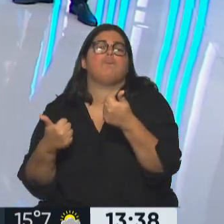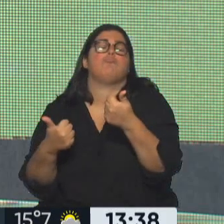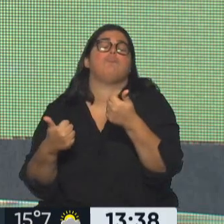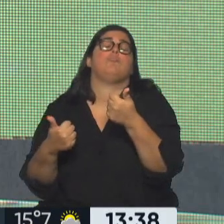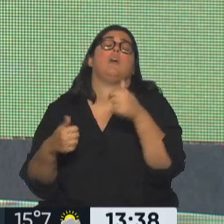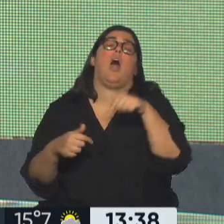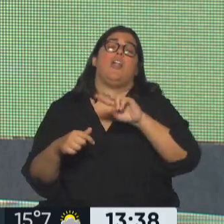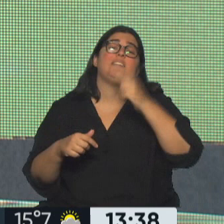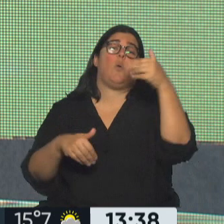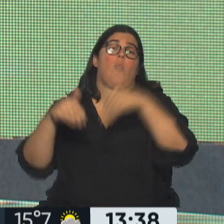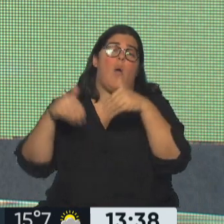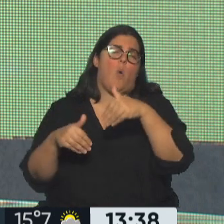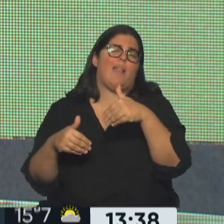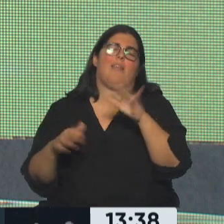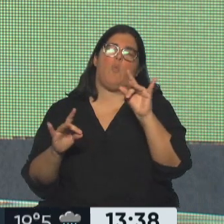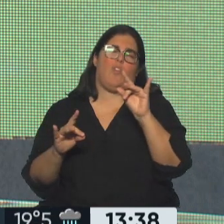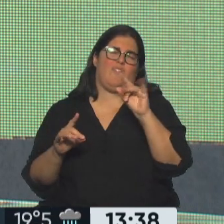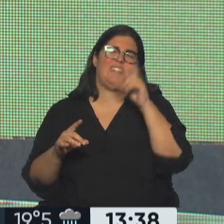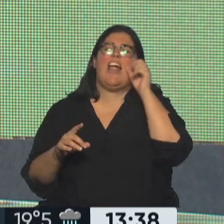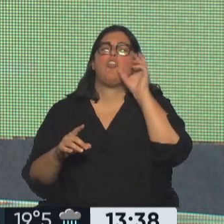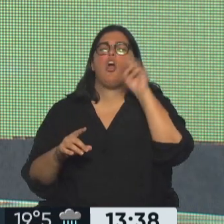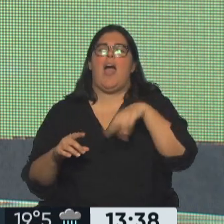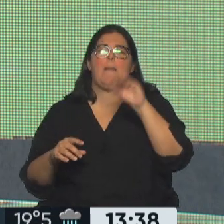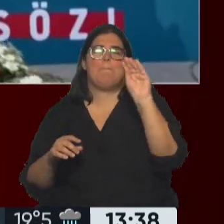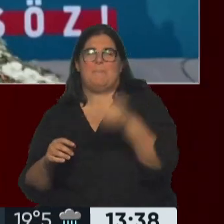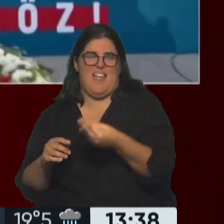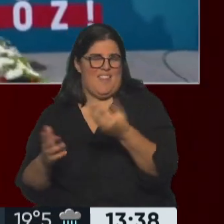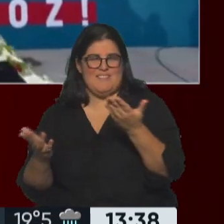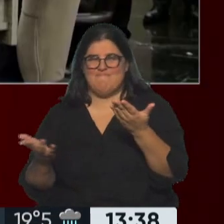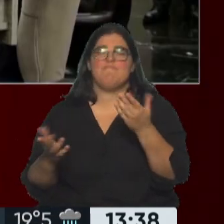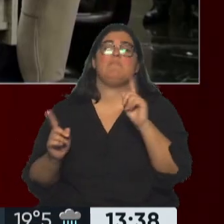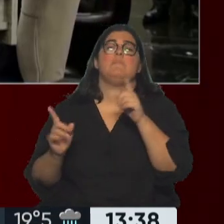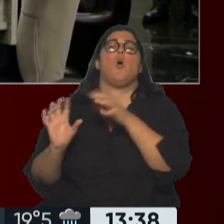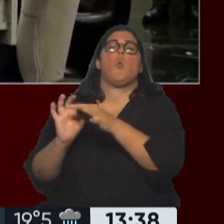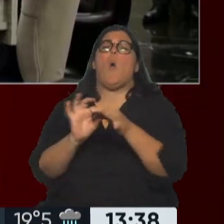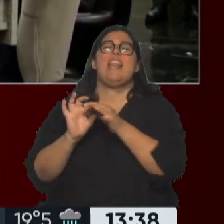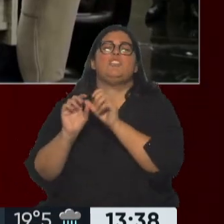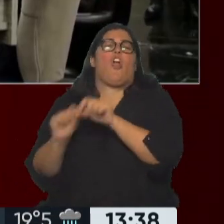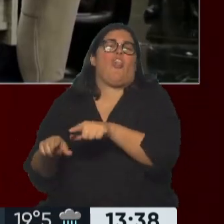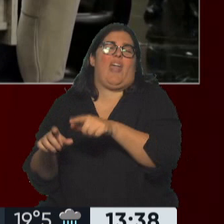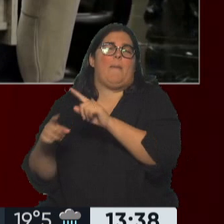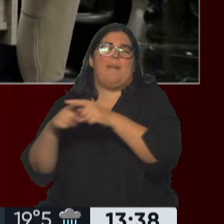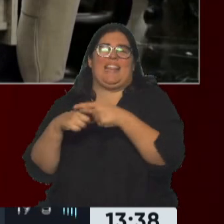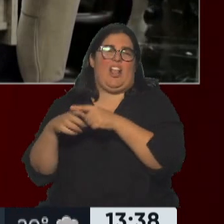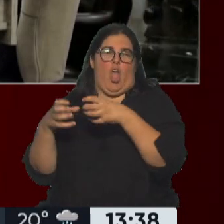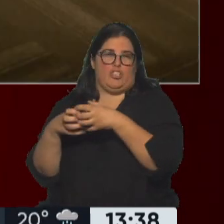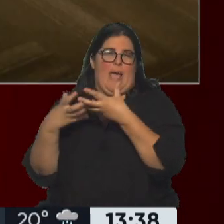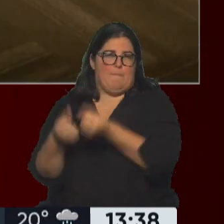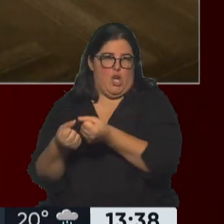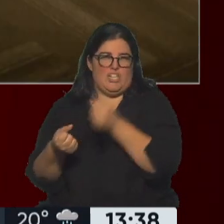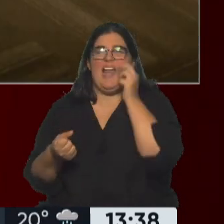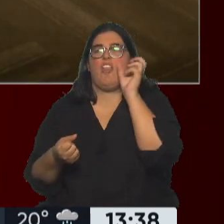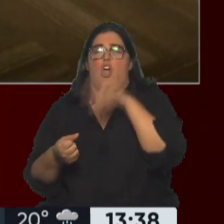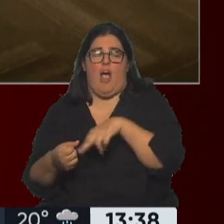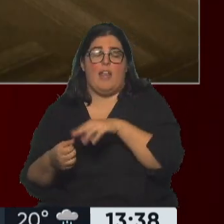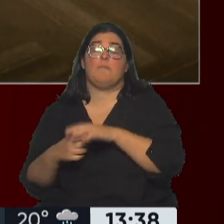pierda. Además le fue muy bien la elección parlamentaria al partido de Erdogan y la coalición que lo sostiene. en lo que es ya un caso casi único, ¿no? A nivel